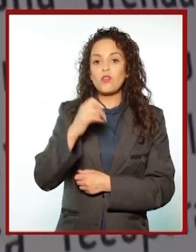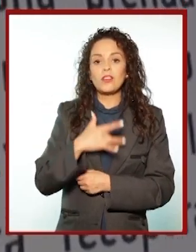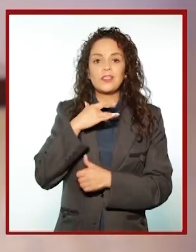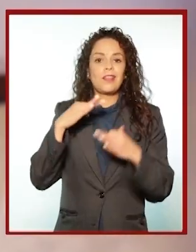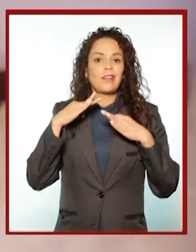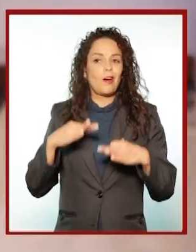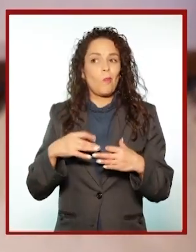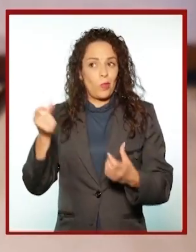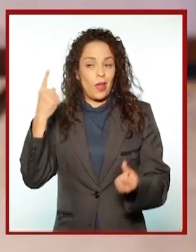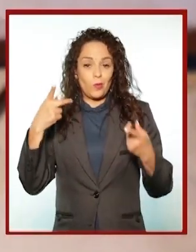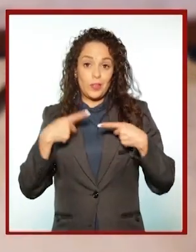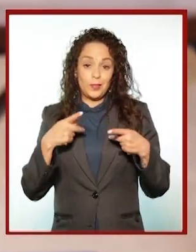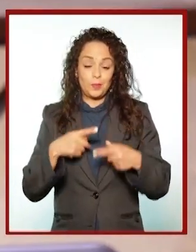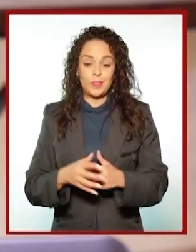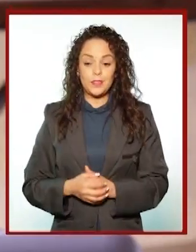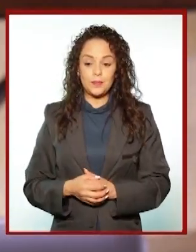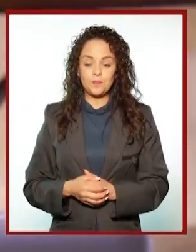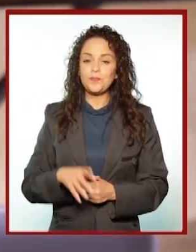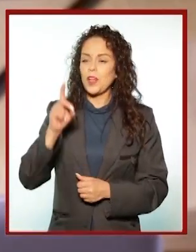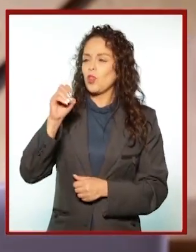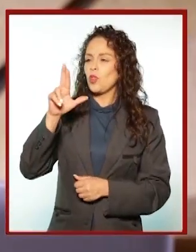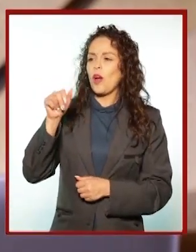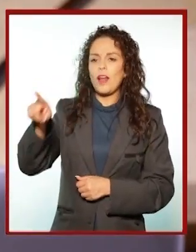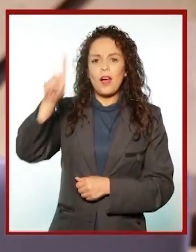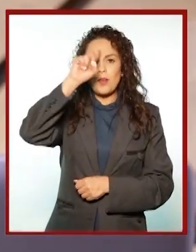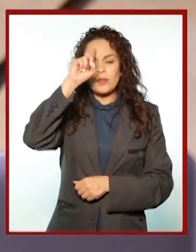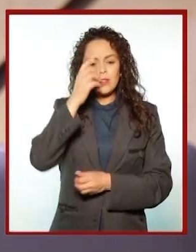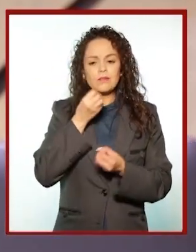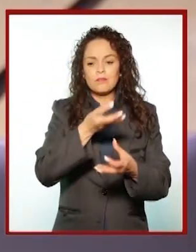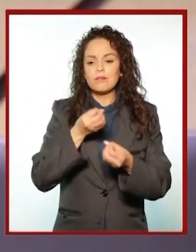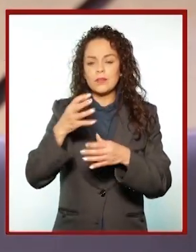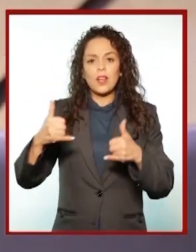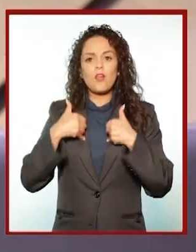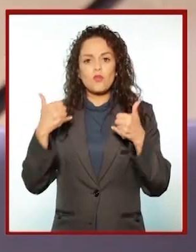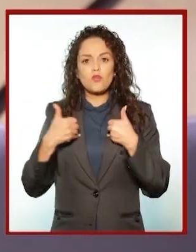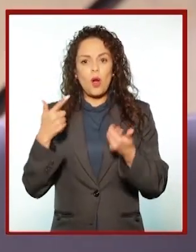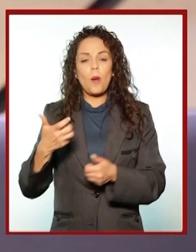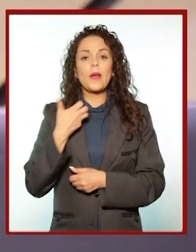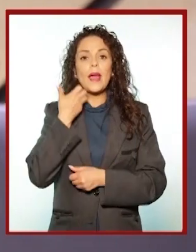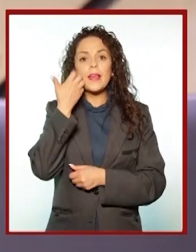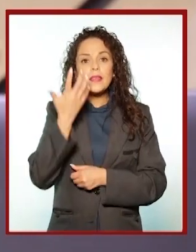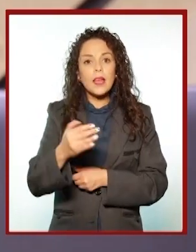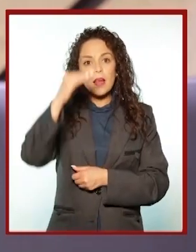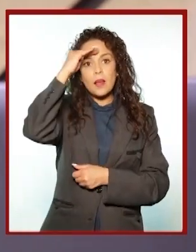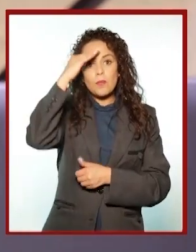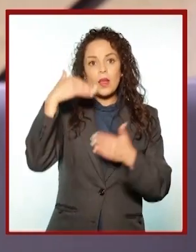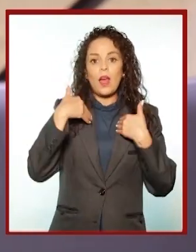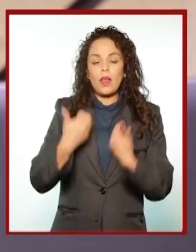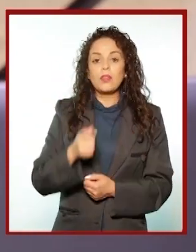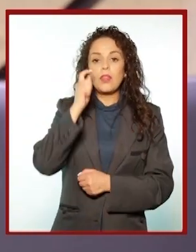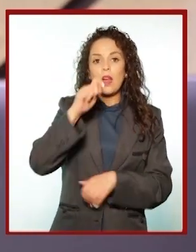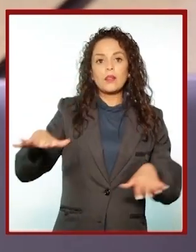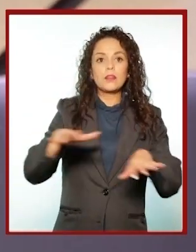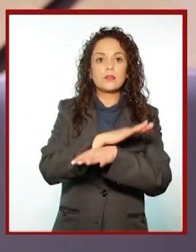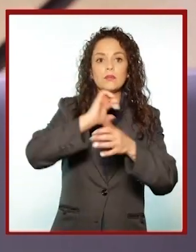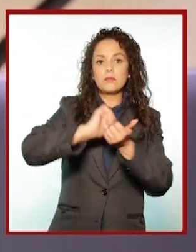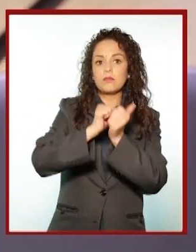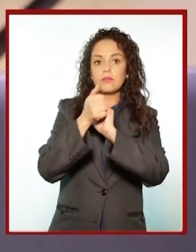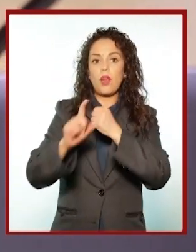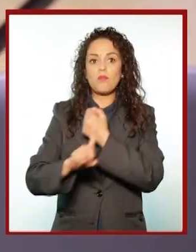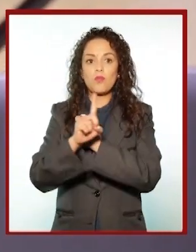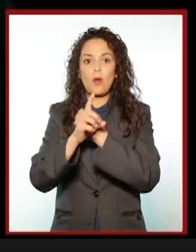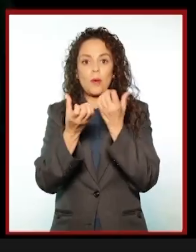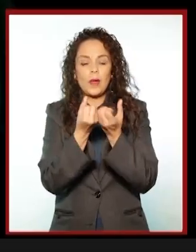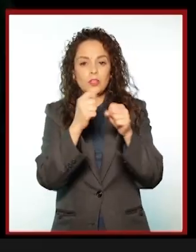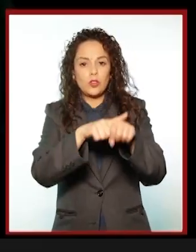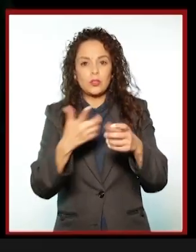incómoda, ¿no? Dora, ¿qué consejo le darías a las y los jóvenes que quieren visibilizar, analizar o contribuir a transformar alguna problemática